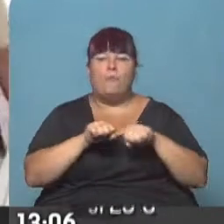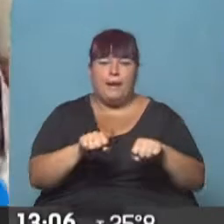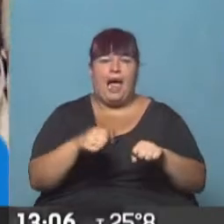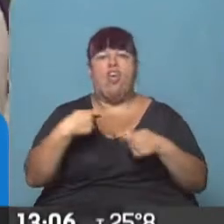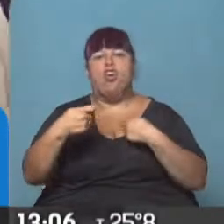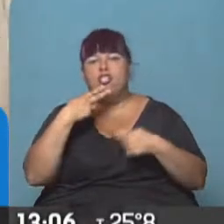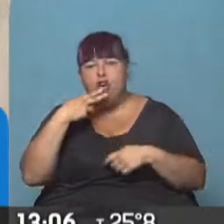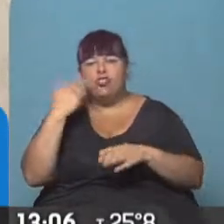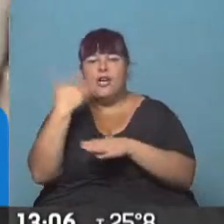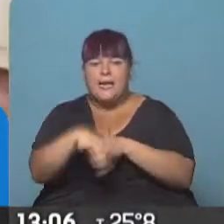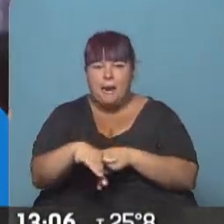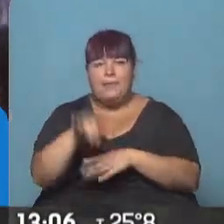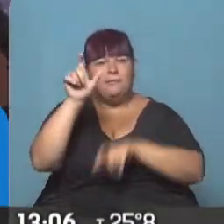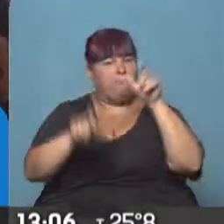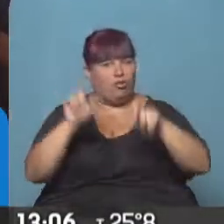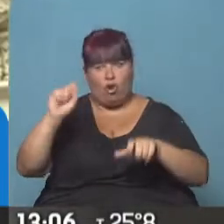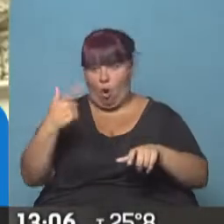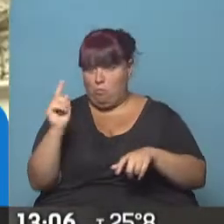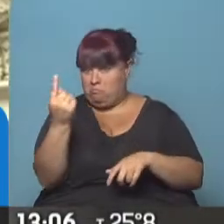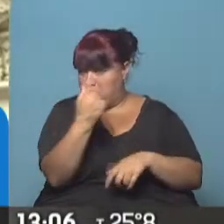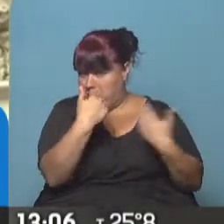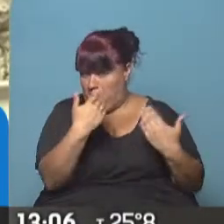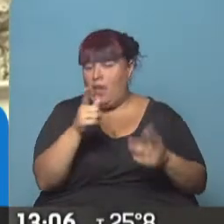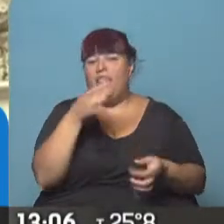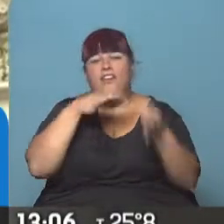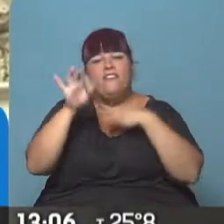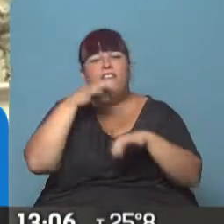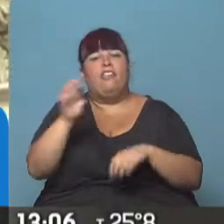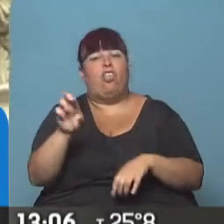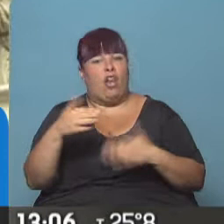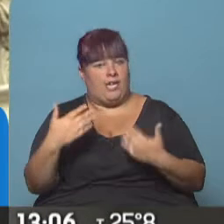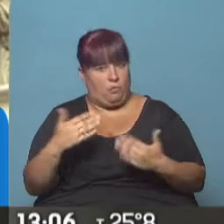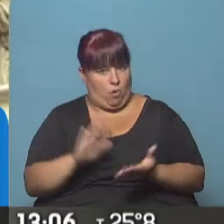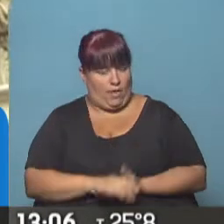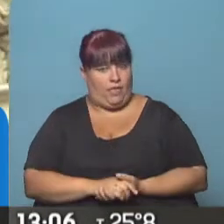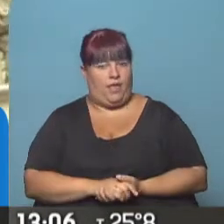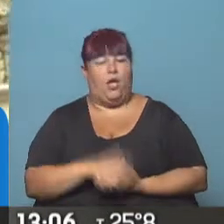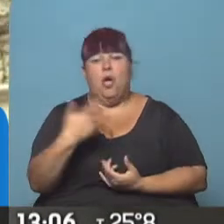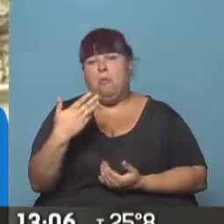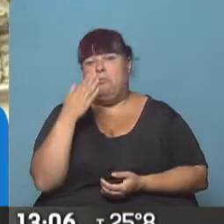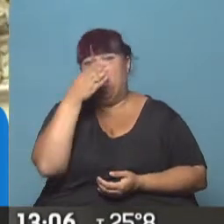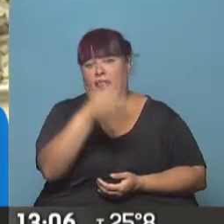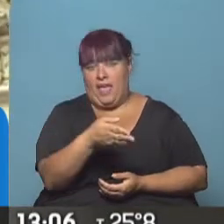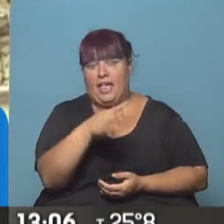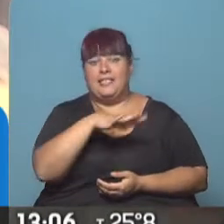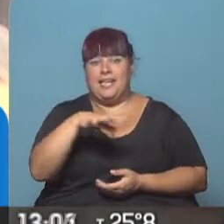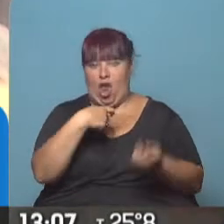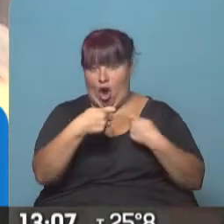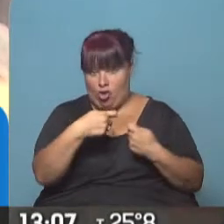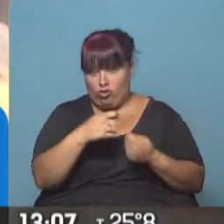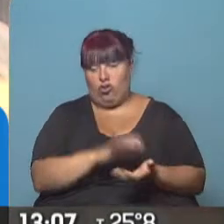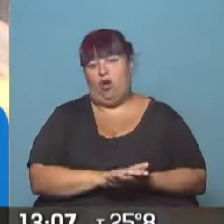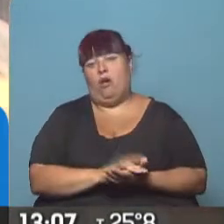los kioscos, las remiserías y las personas en forma individual podrán vender dólares. Vos podés ir a este tipo de locales